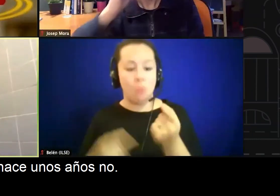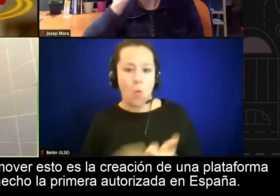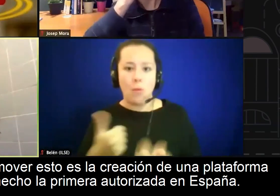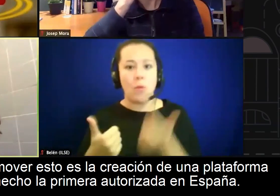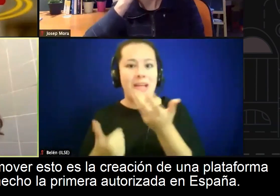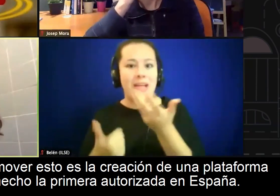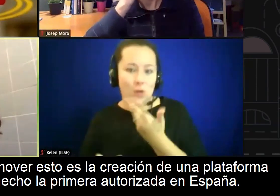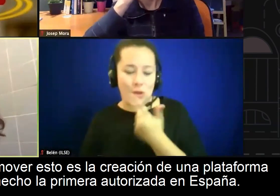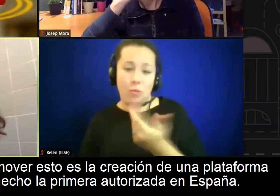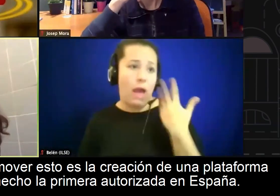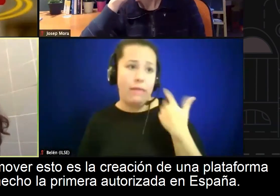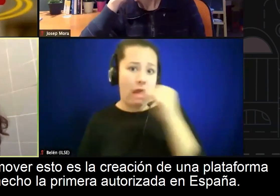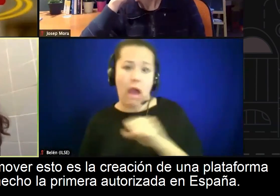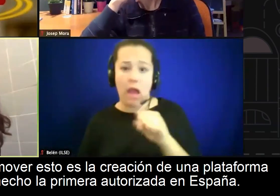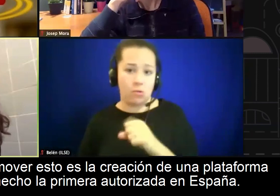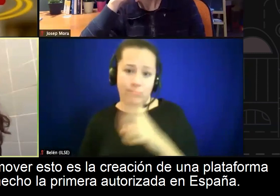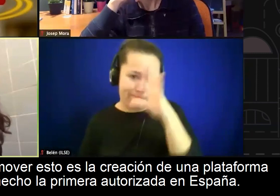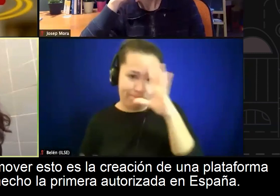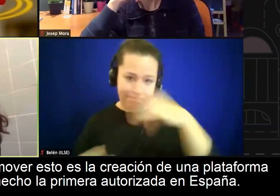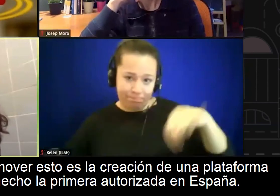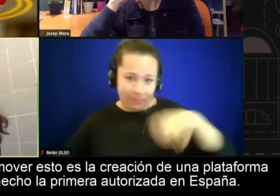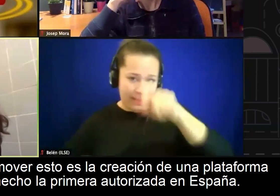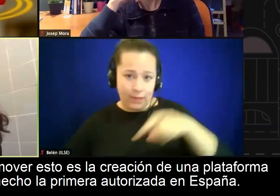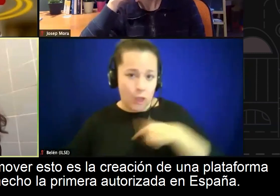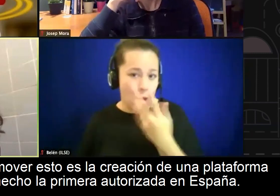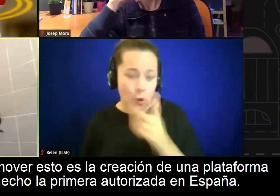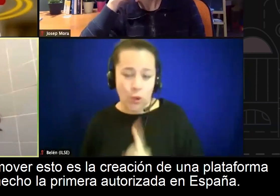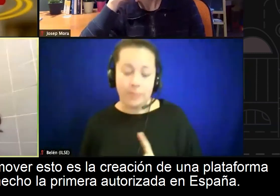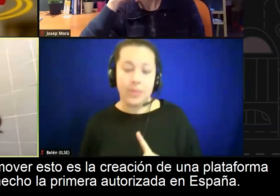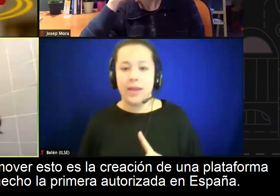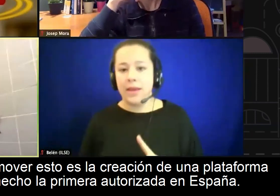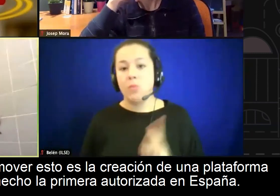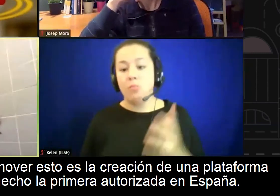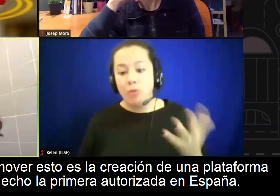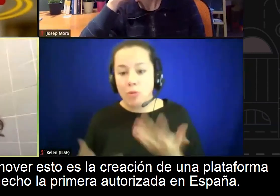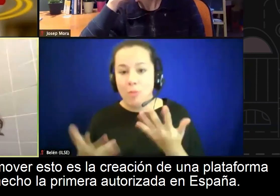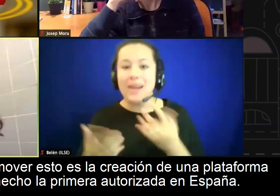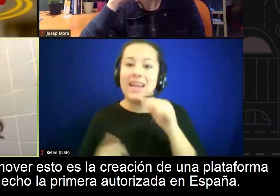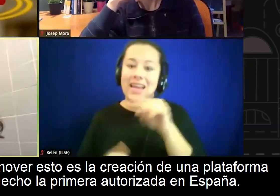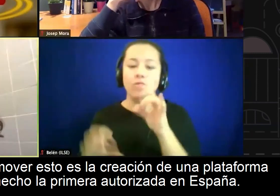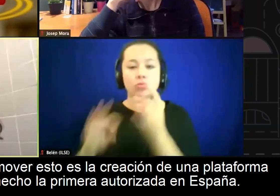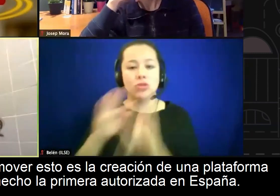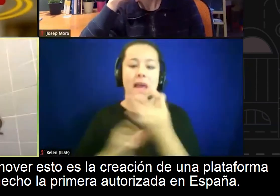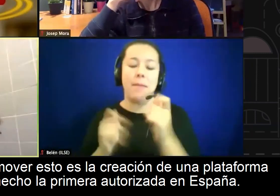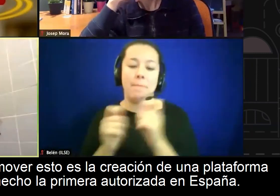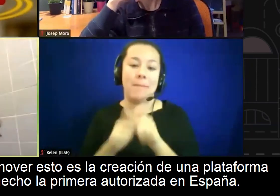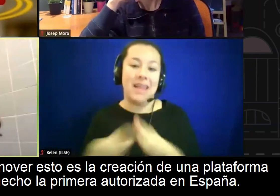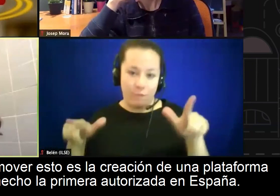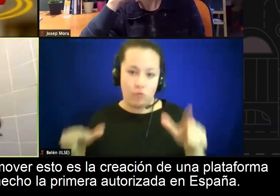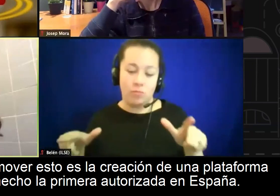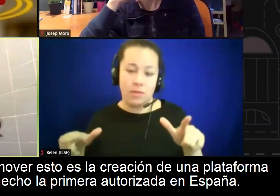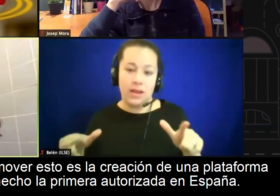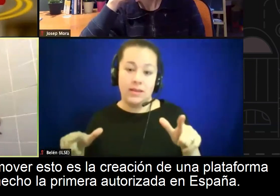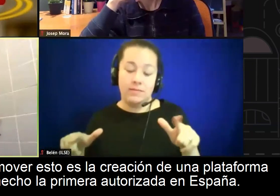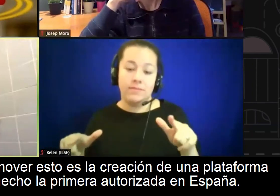la manera en la que tenía más sentido promover todo esto era la creación de una plataforma Equity Crowdfunding, que de